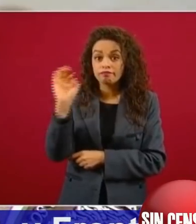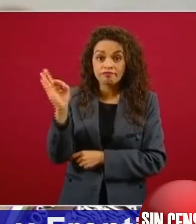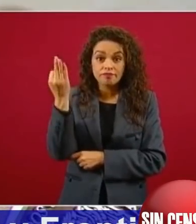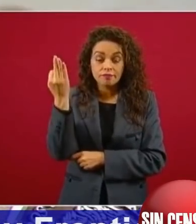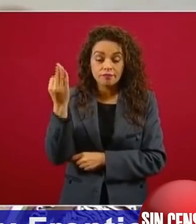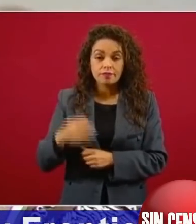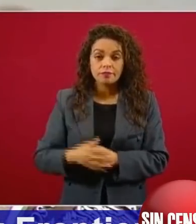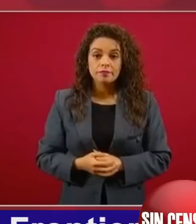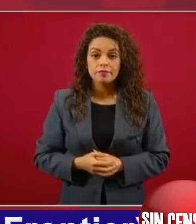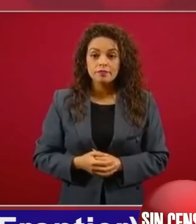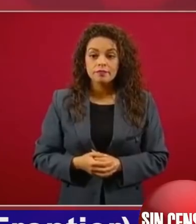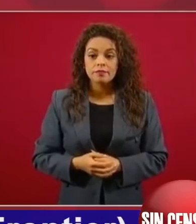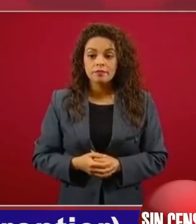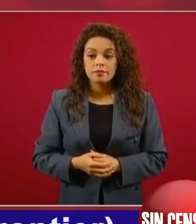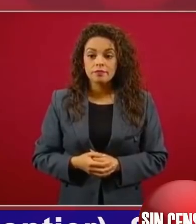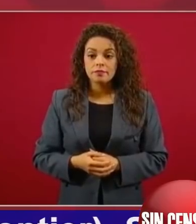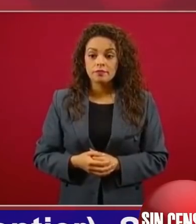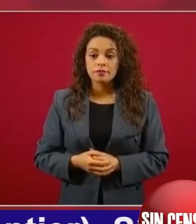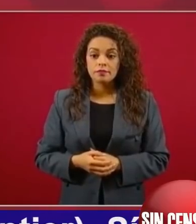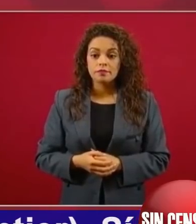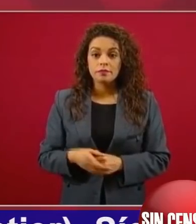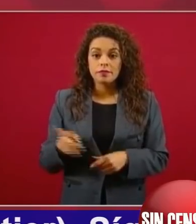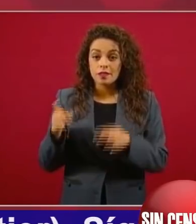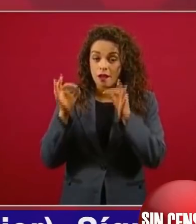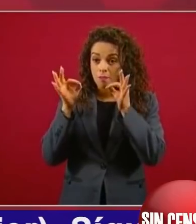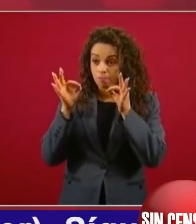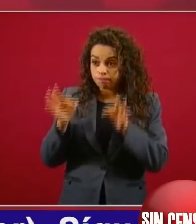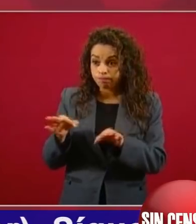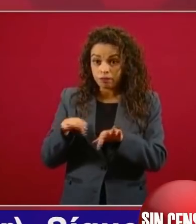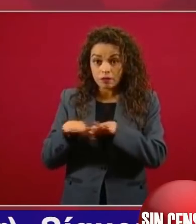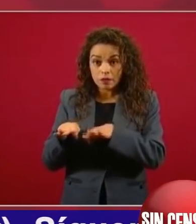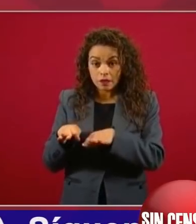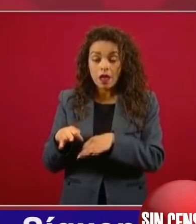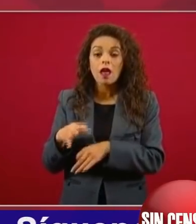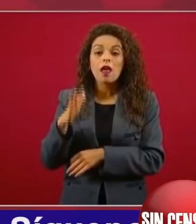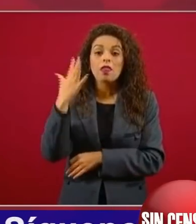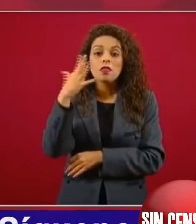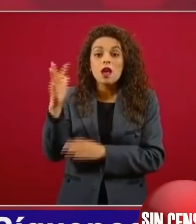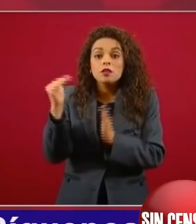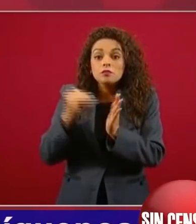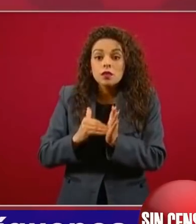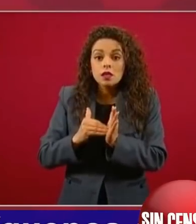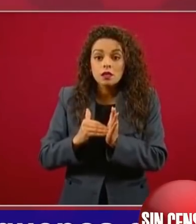Y de esos 40,000 efectivos eran 10,000,